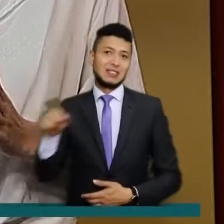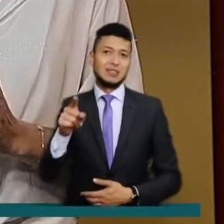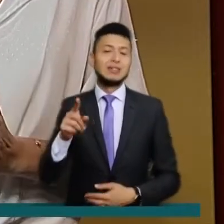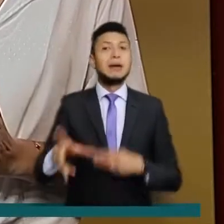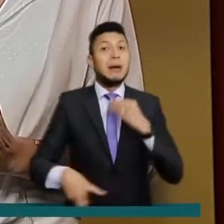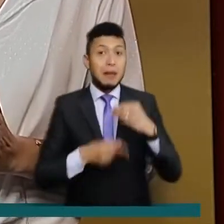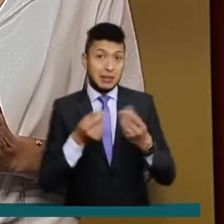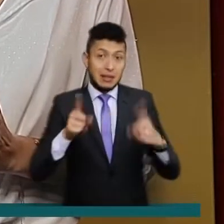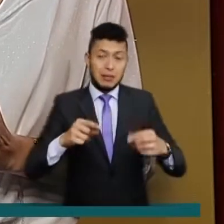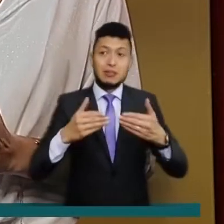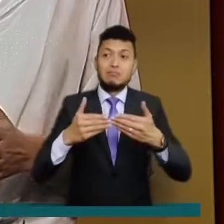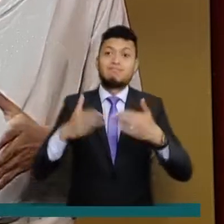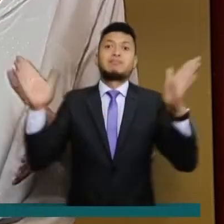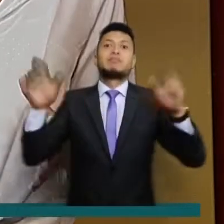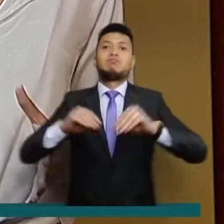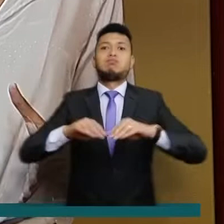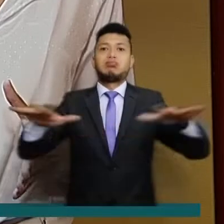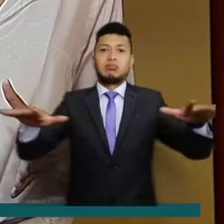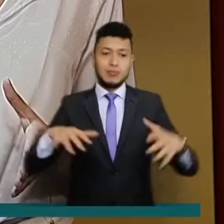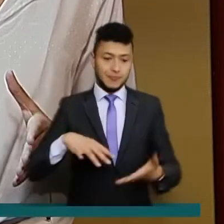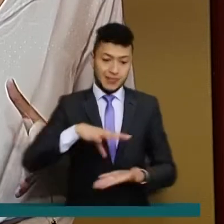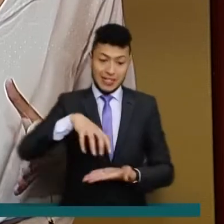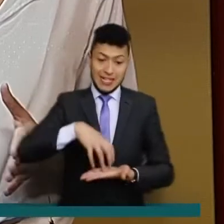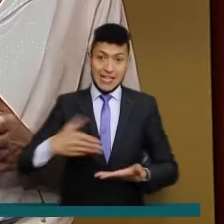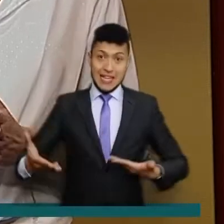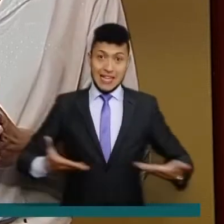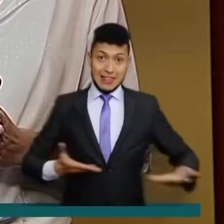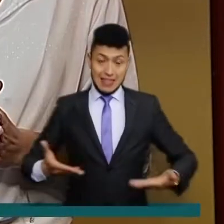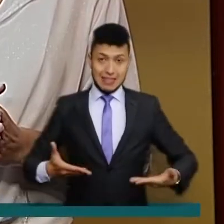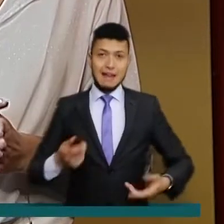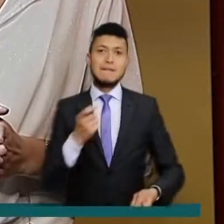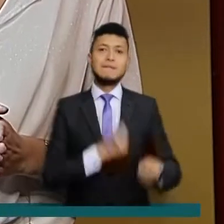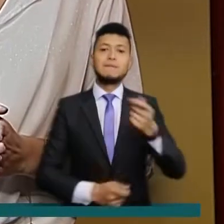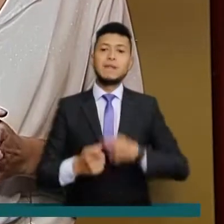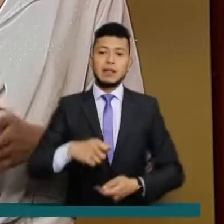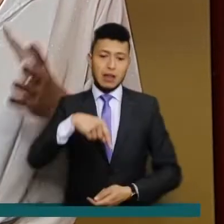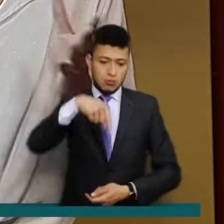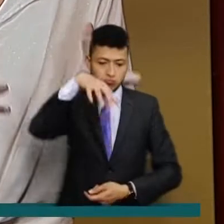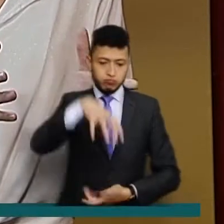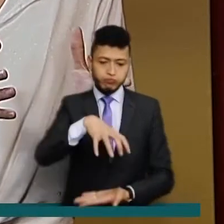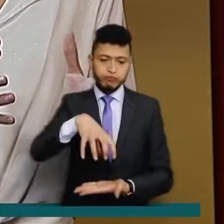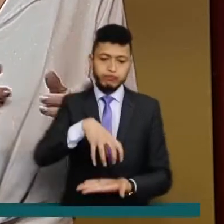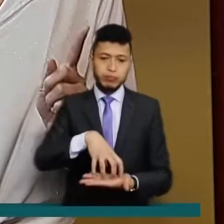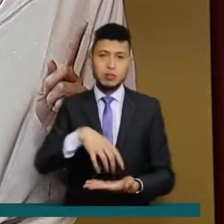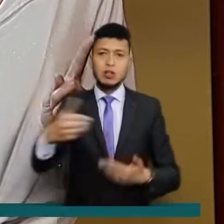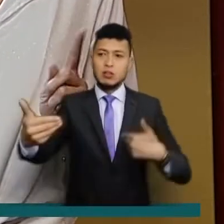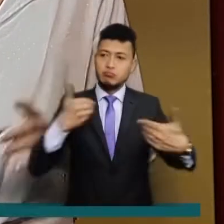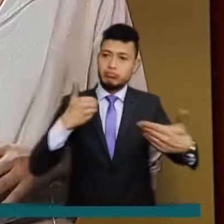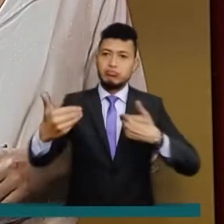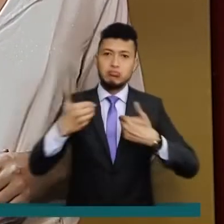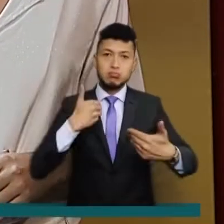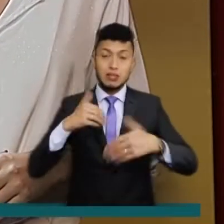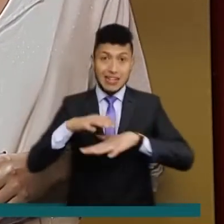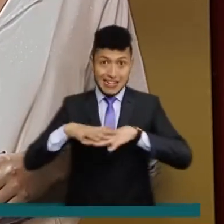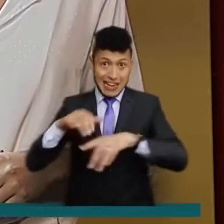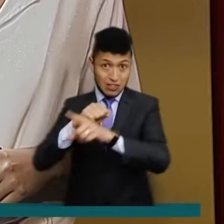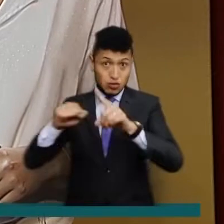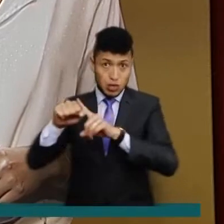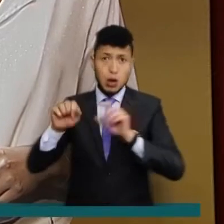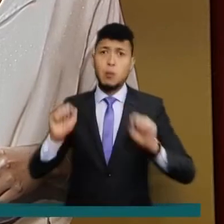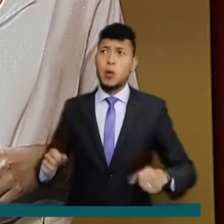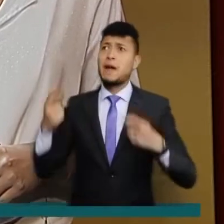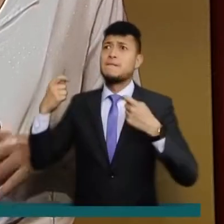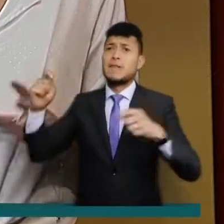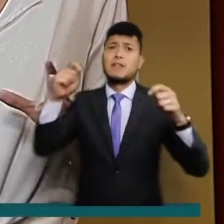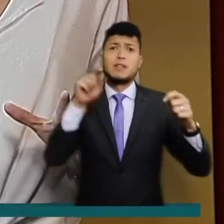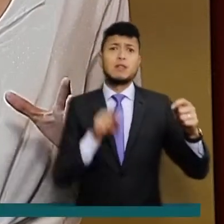tercero, se expanden las fronteras. Cuando se tiene un local físico, puede venderse el producto en un solo punto, pero con redes sociales es